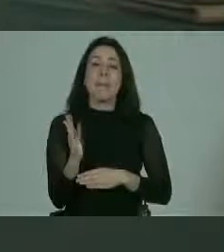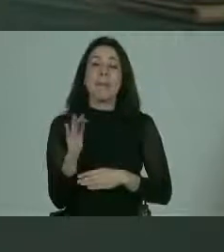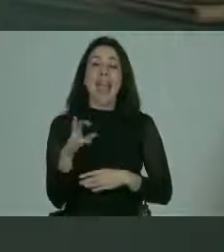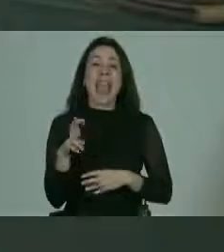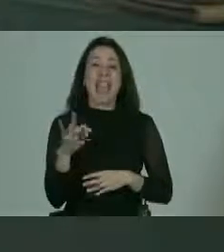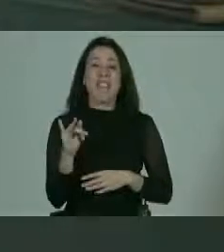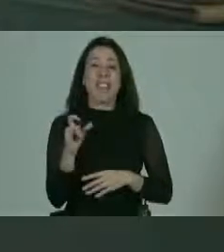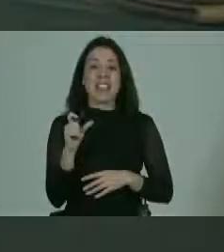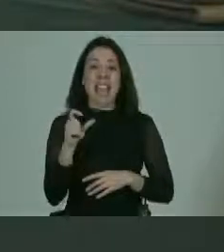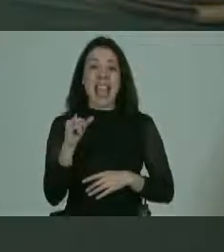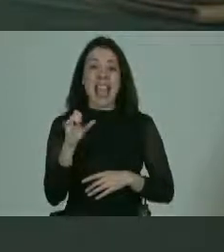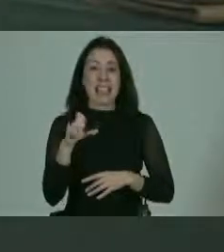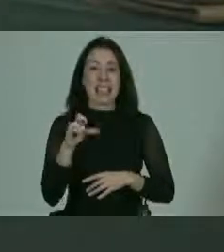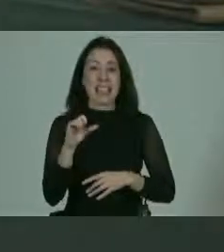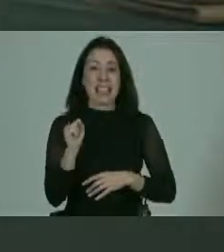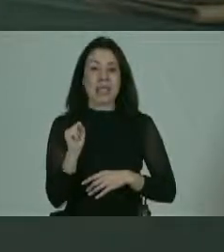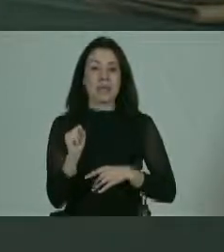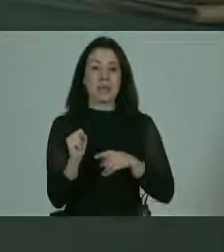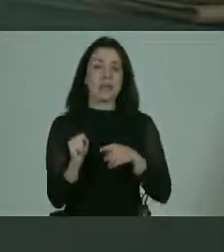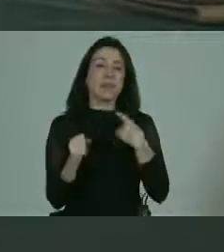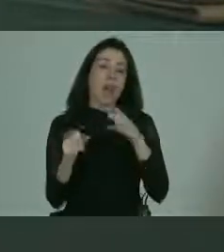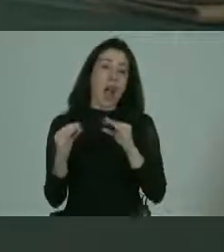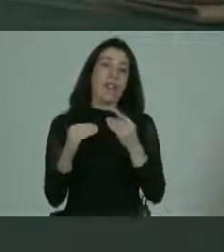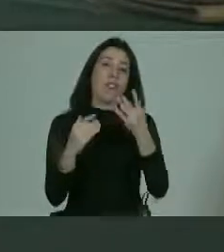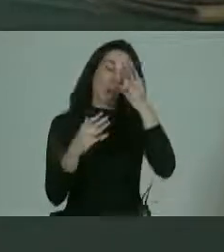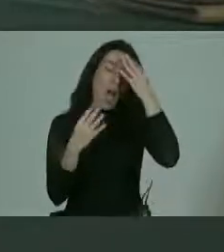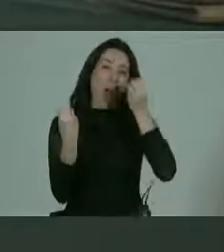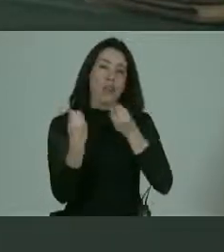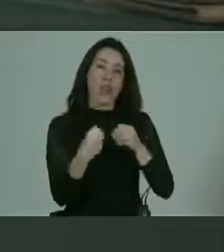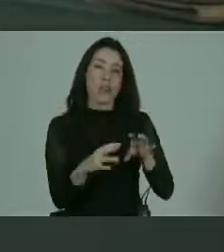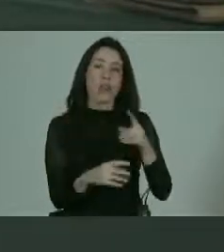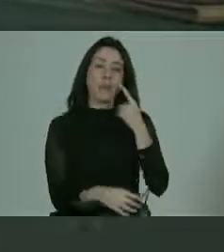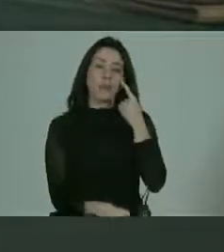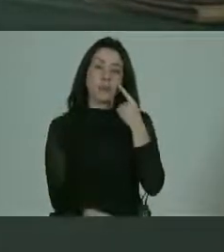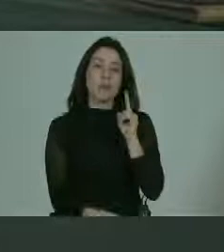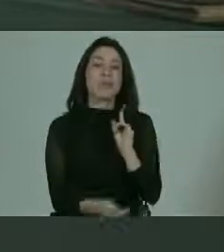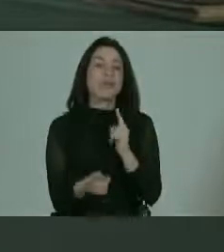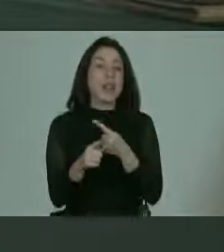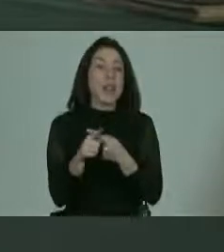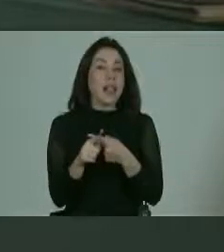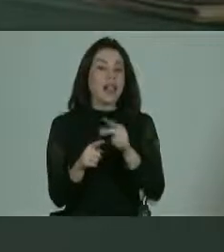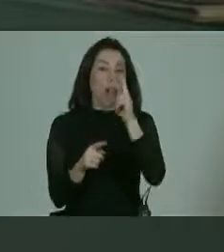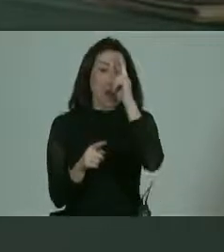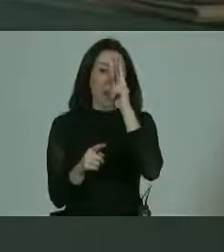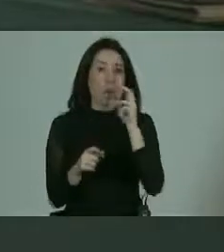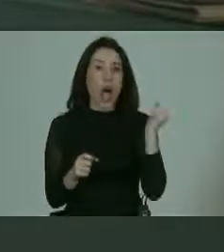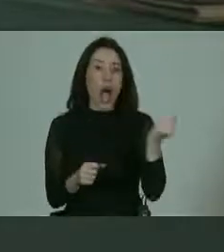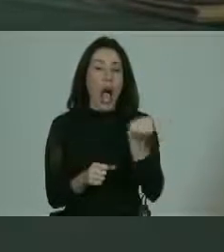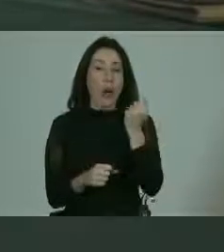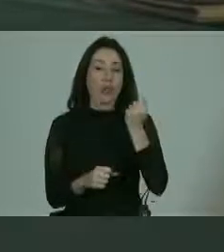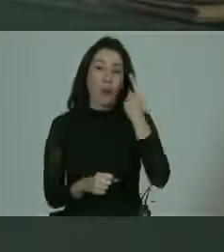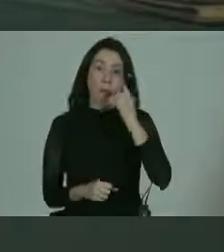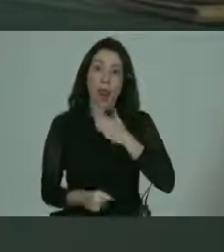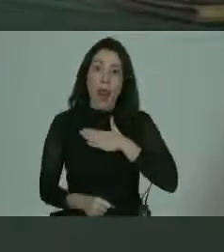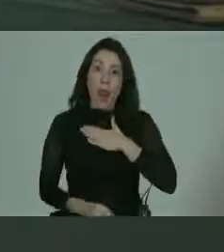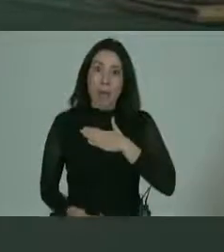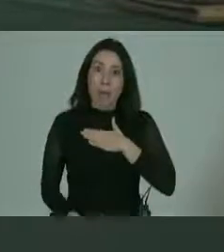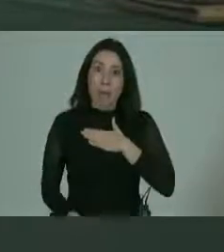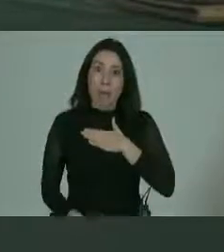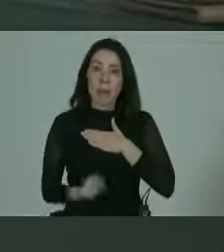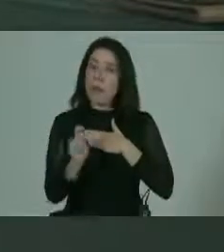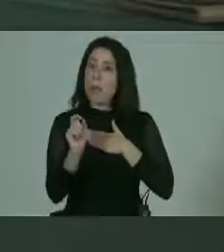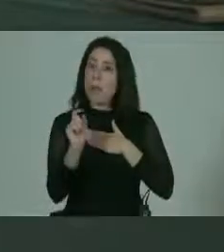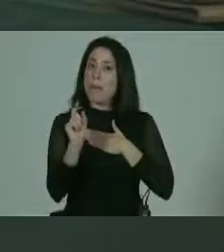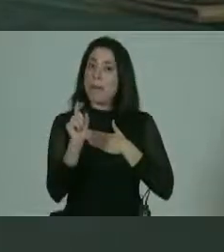principios como los llegaban los clásicos que ya lo hemos abandonado un poquito pero en cambio el respeto a la autonomía para mí es el